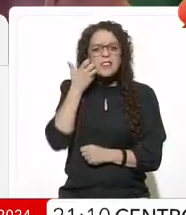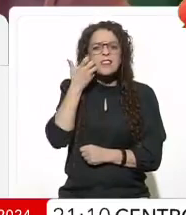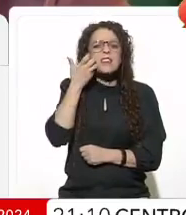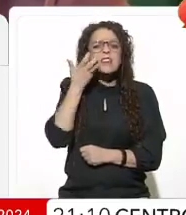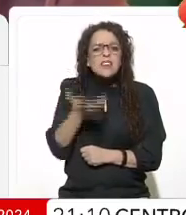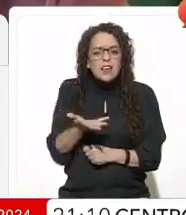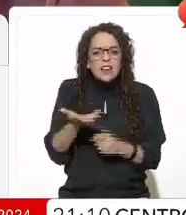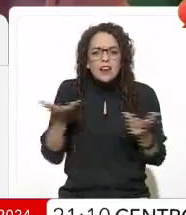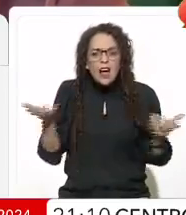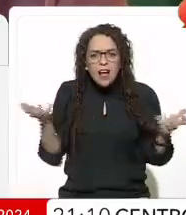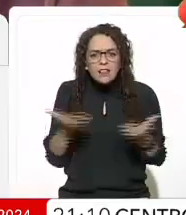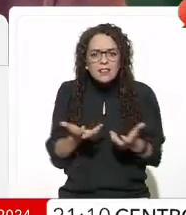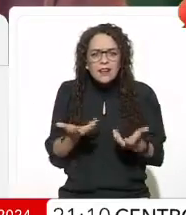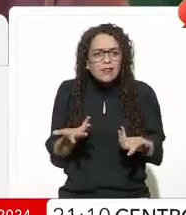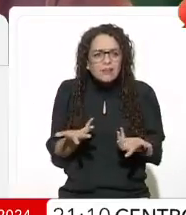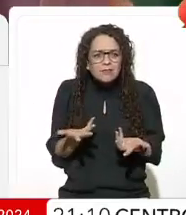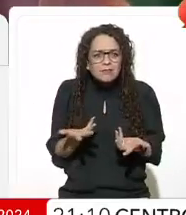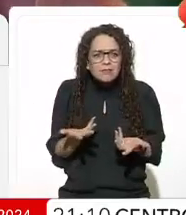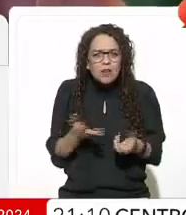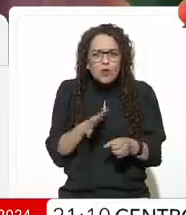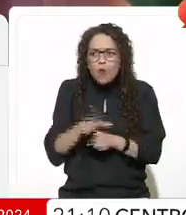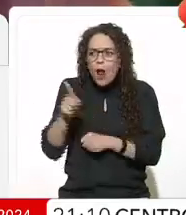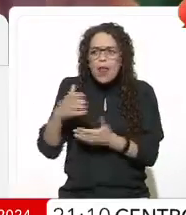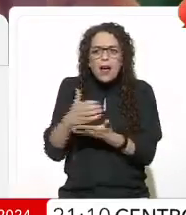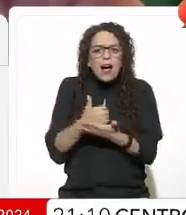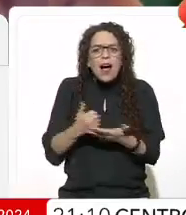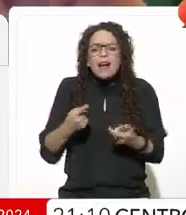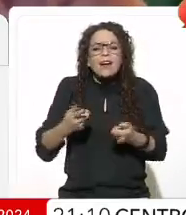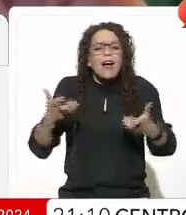a dónde con este planteamiento?